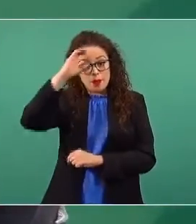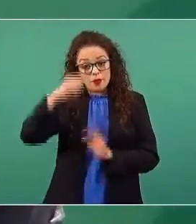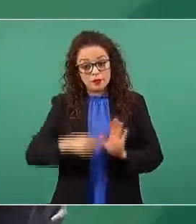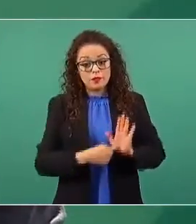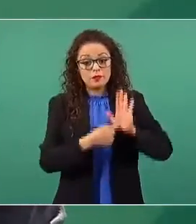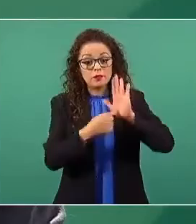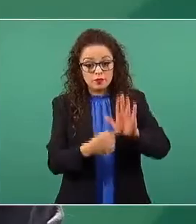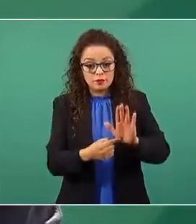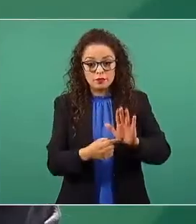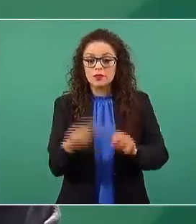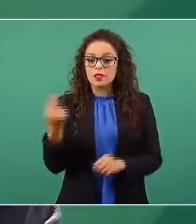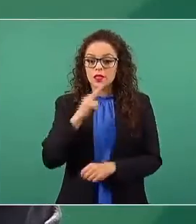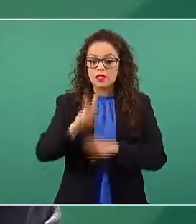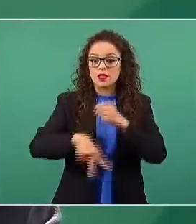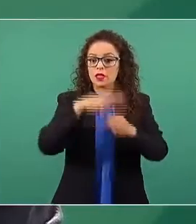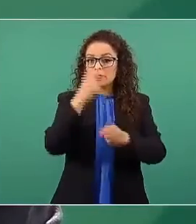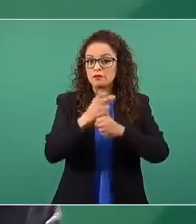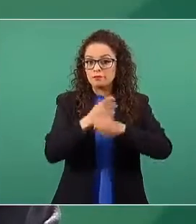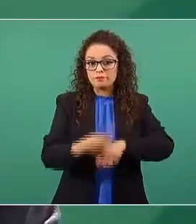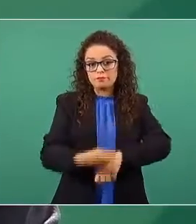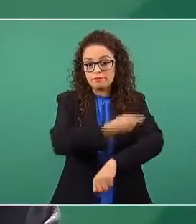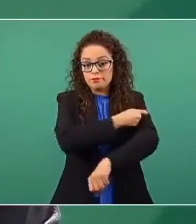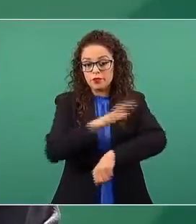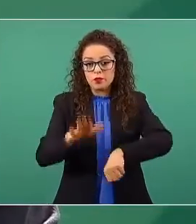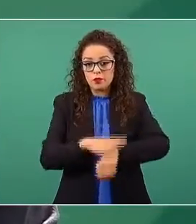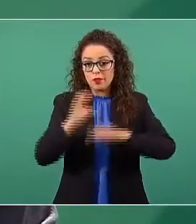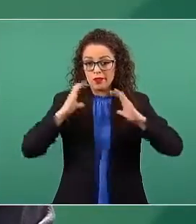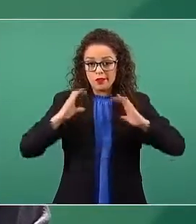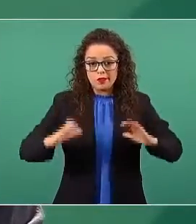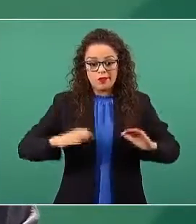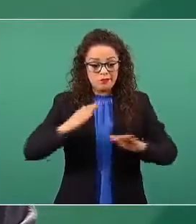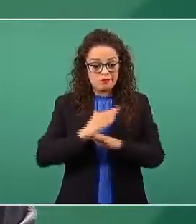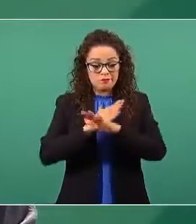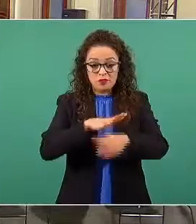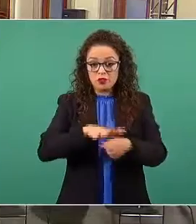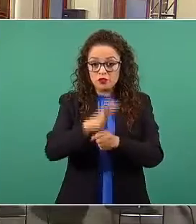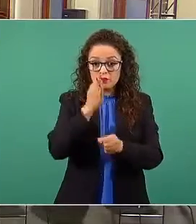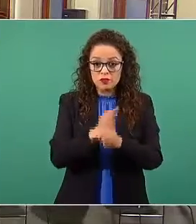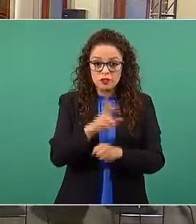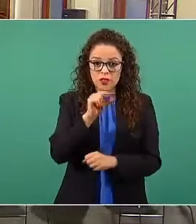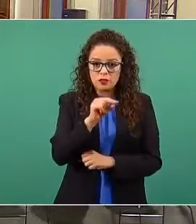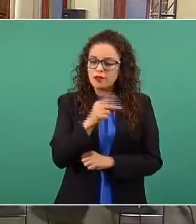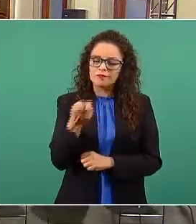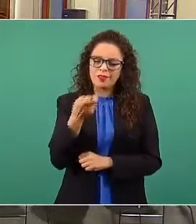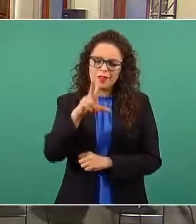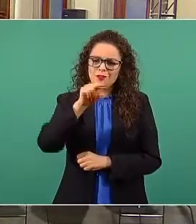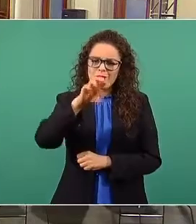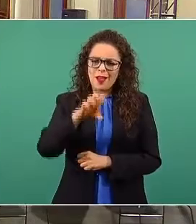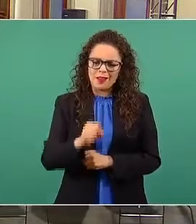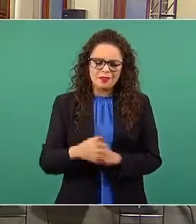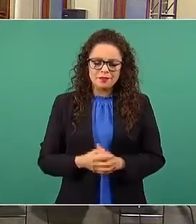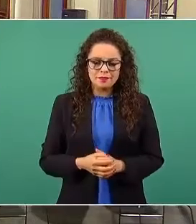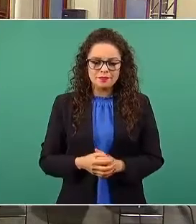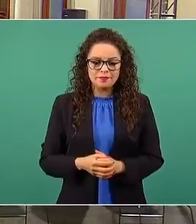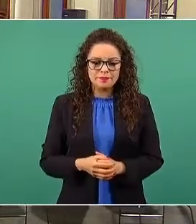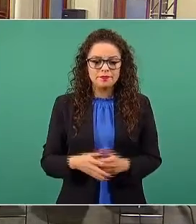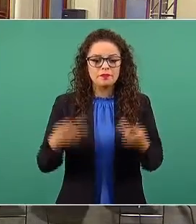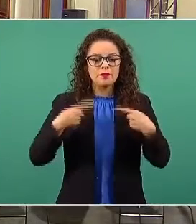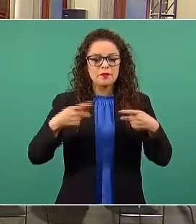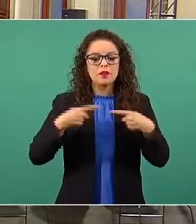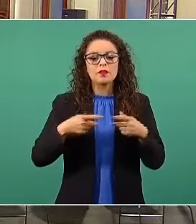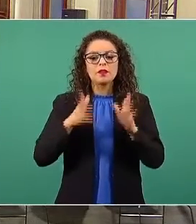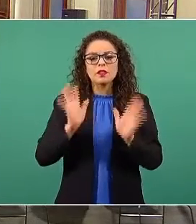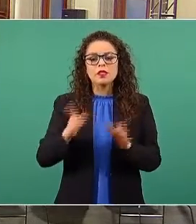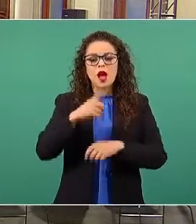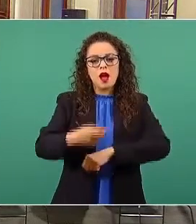requerirá una segunda dosis. No es el caso hasta el momento. Para los mexicanos que han tenido la oportunidad de vacunarse en